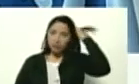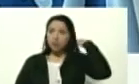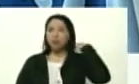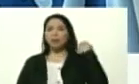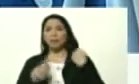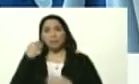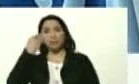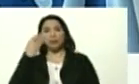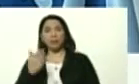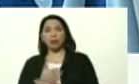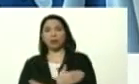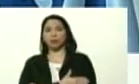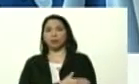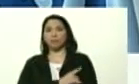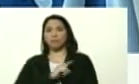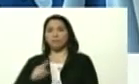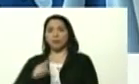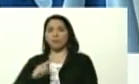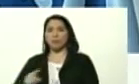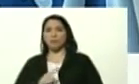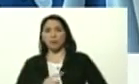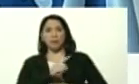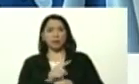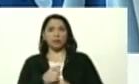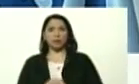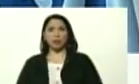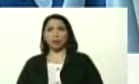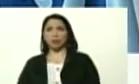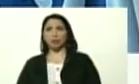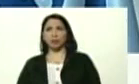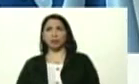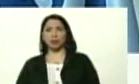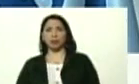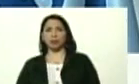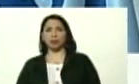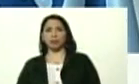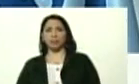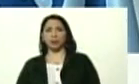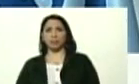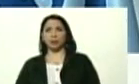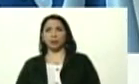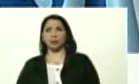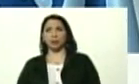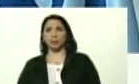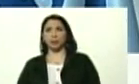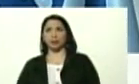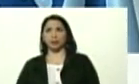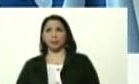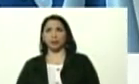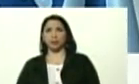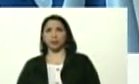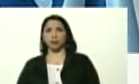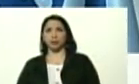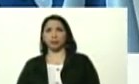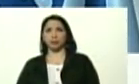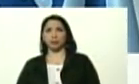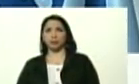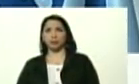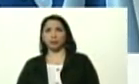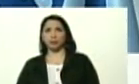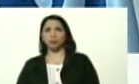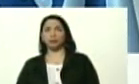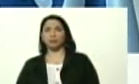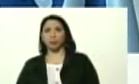premeditada, bajo las instrucciones de este mismo ciudadano, ya que todo ocurrió en su propiedad, encontrándose él